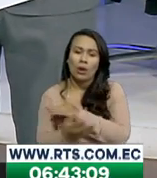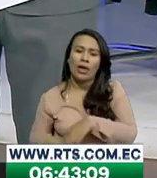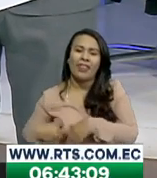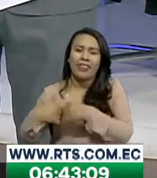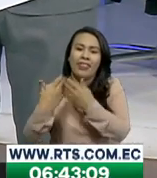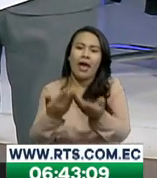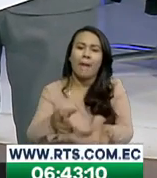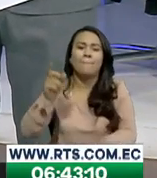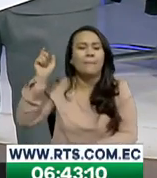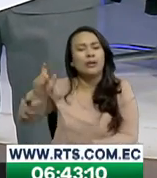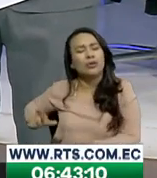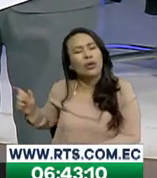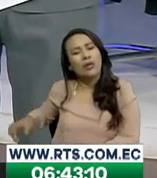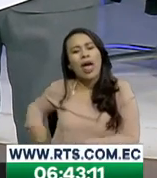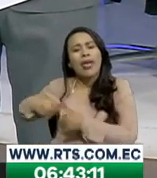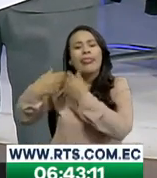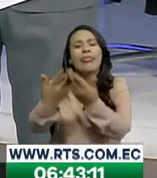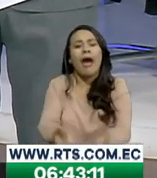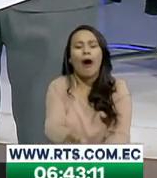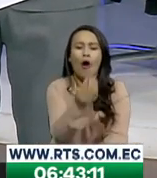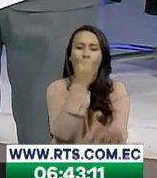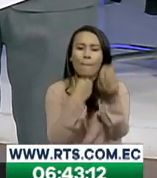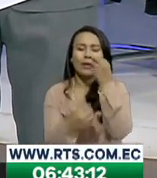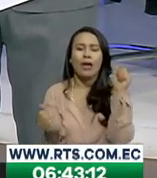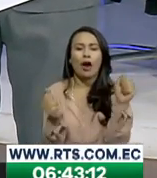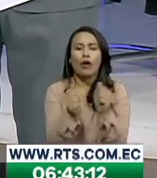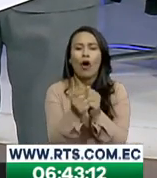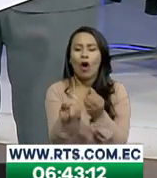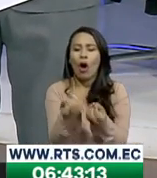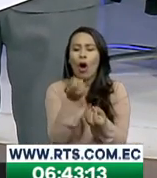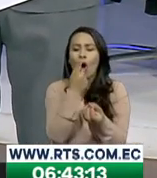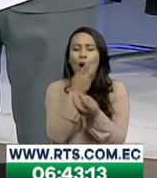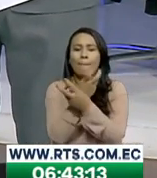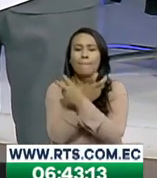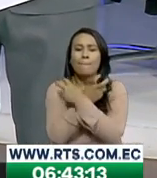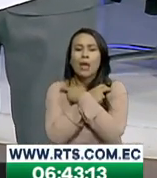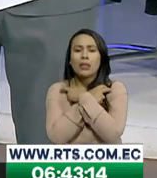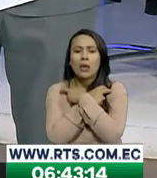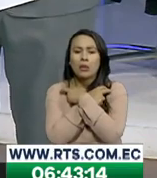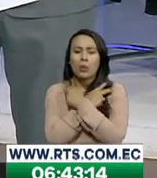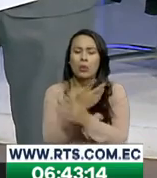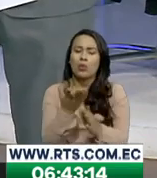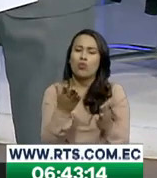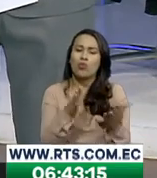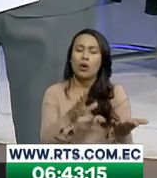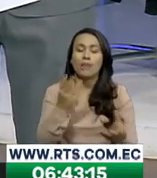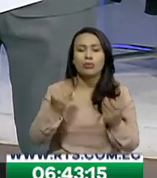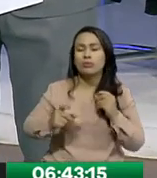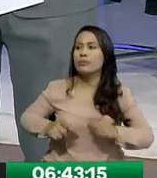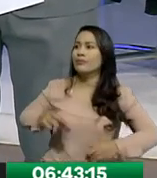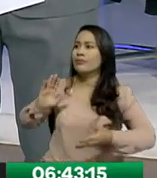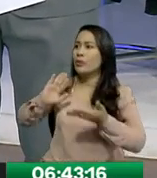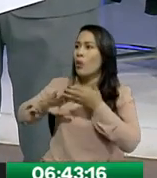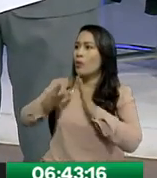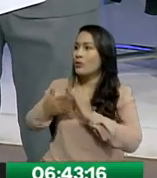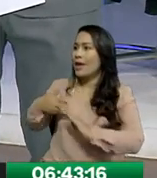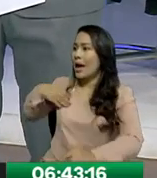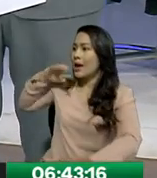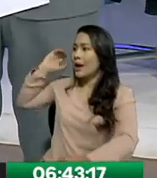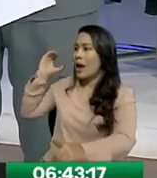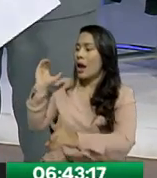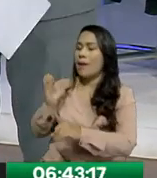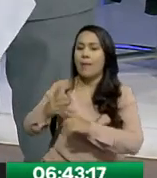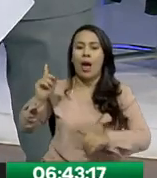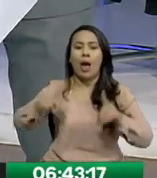donada. Impresionante. El hecho ha provocado el rechazo y conmoción en la ciudadanía. Desde el municipio se anunciaron